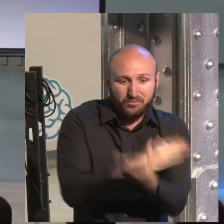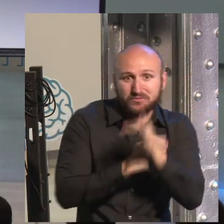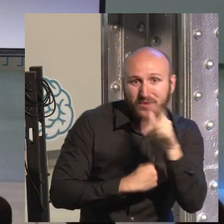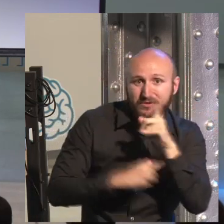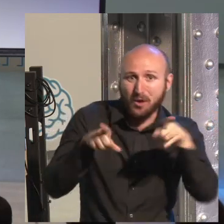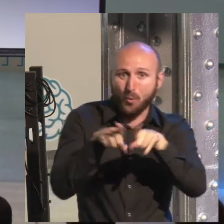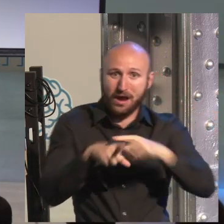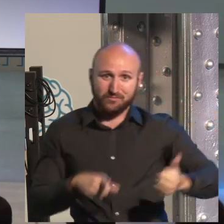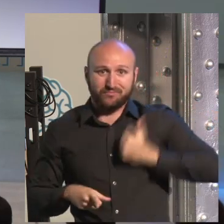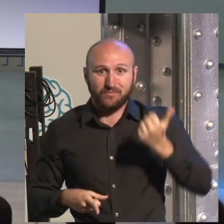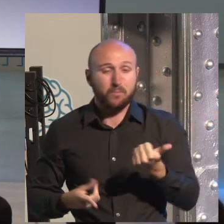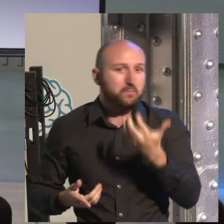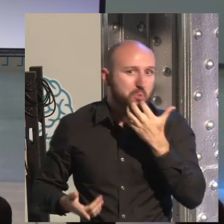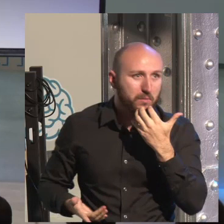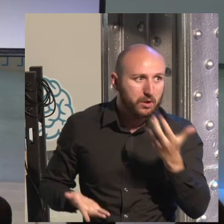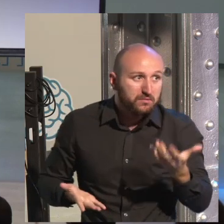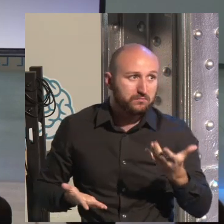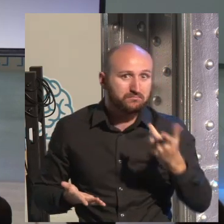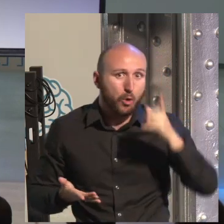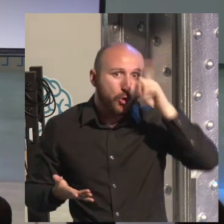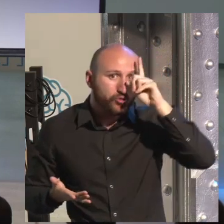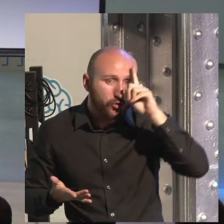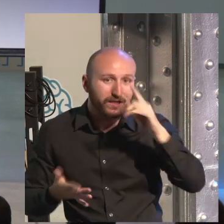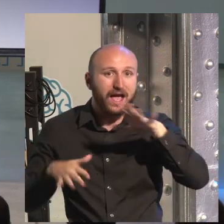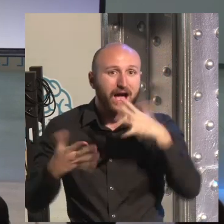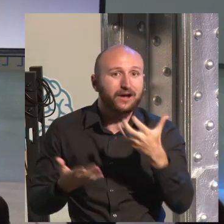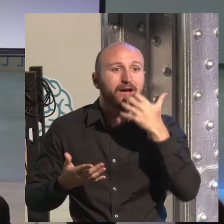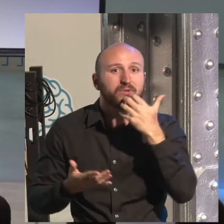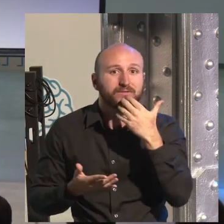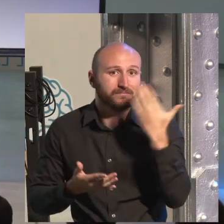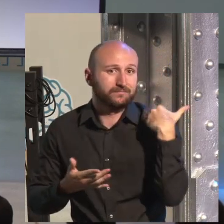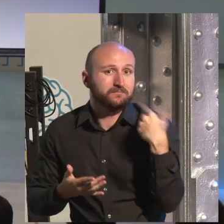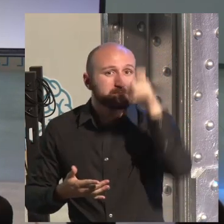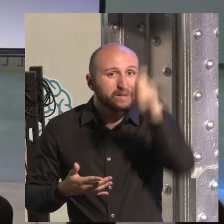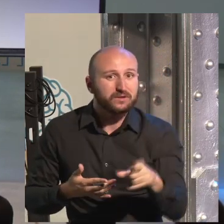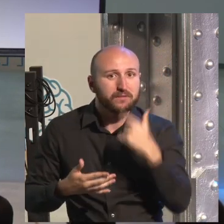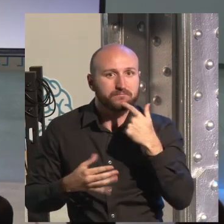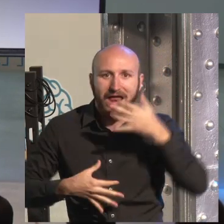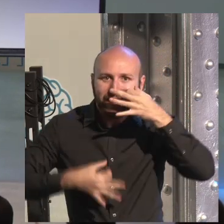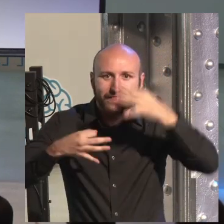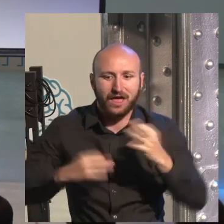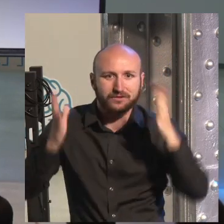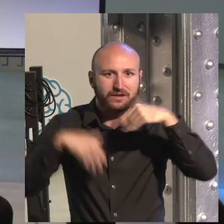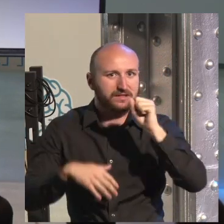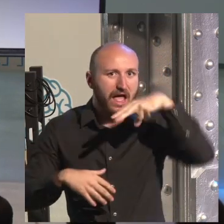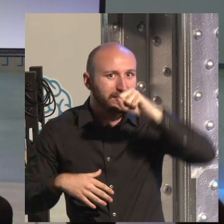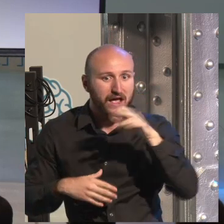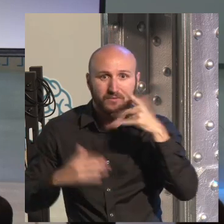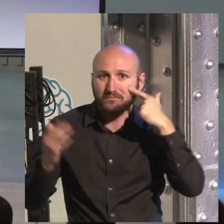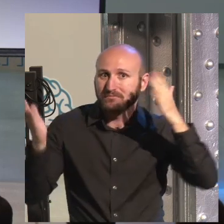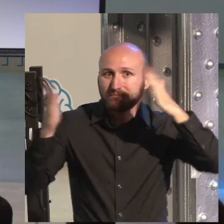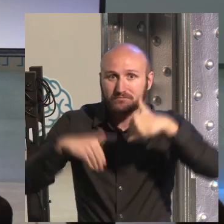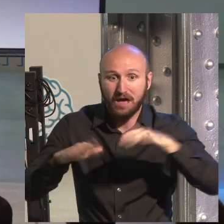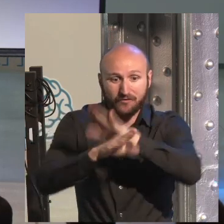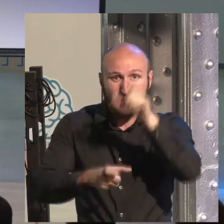como por ejemplo, pues no lo sé, Ana Karenina, ¿no? Ana Karenina no existió, y ha habido millones de personas que han leído